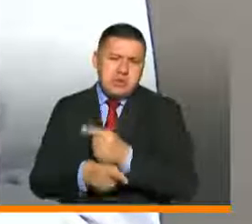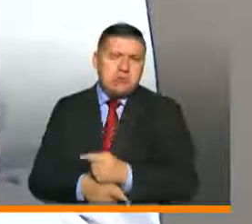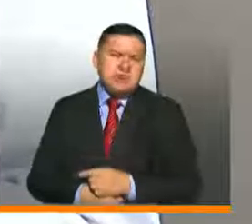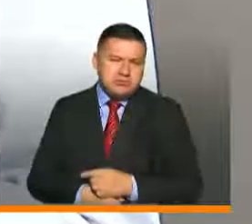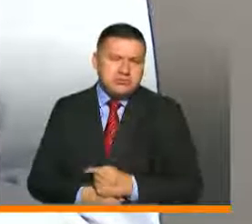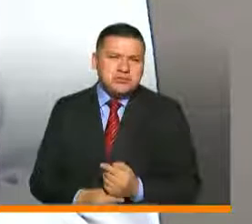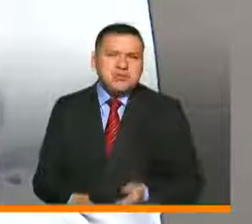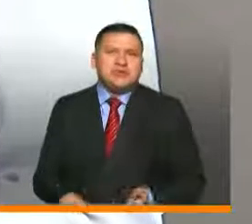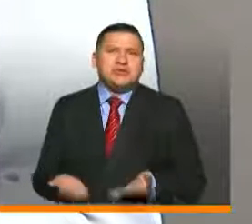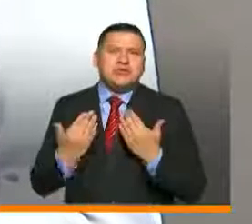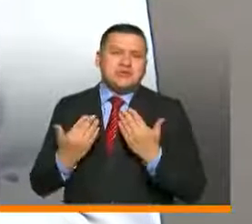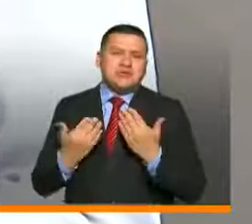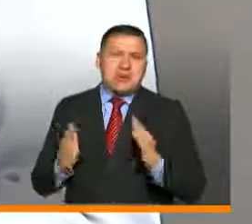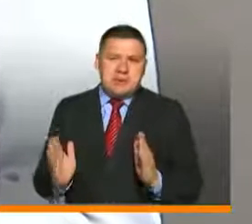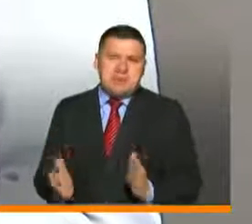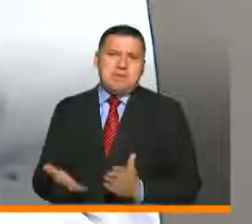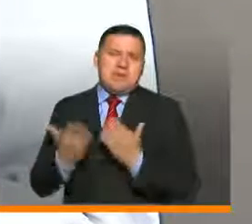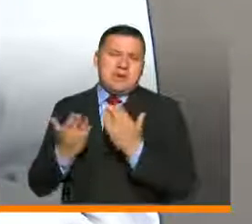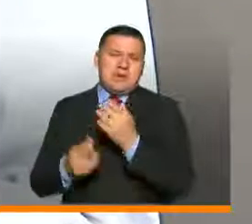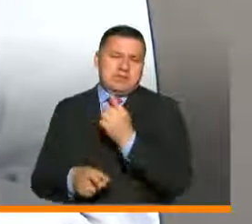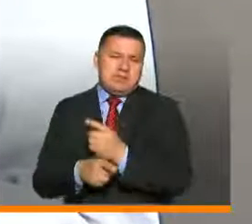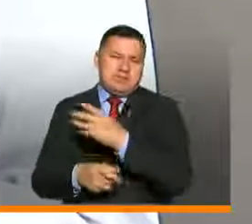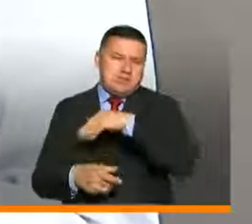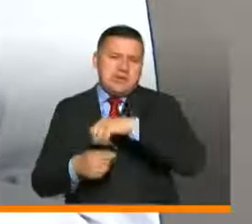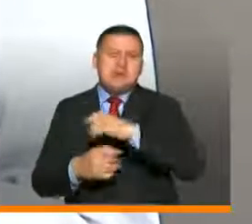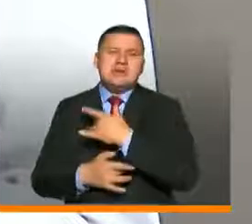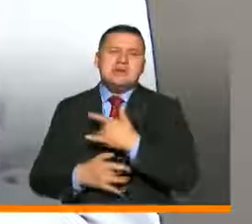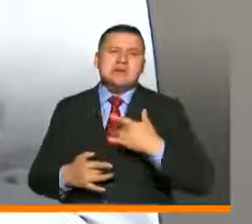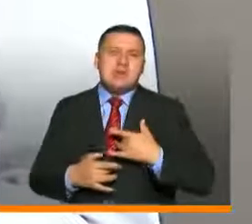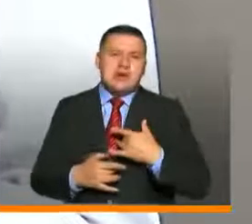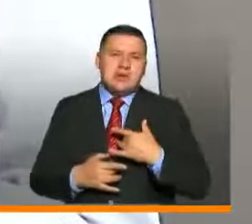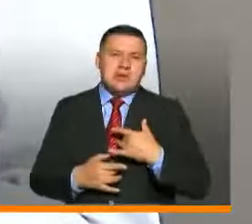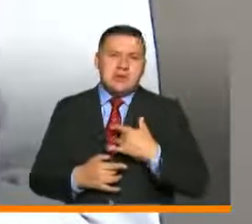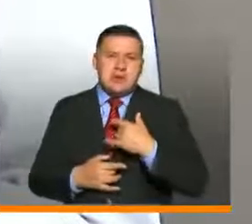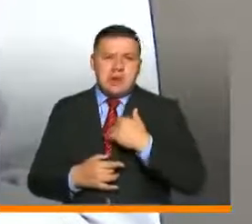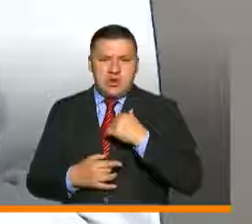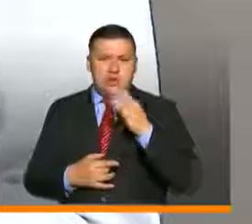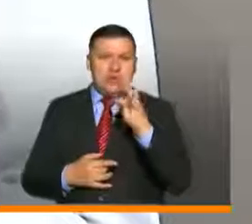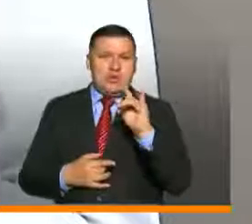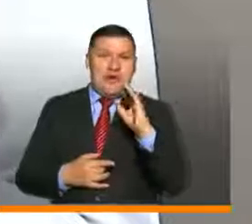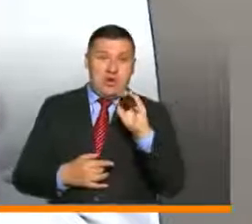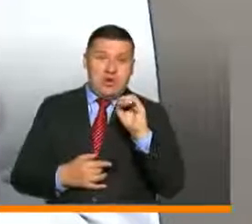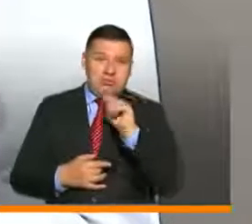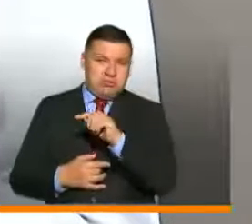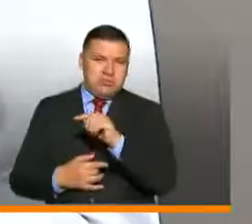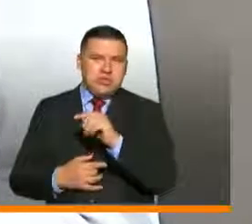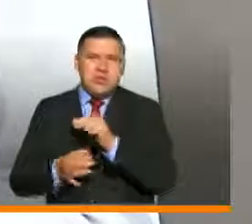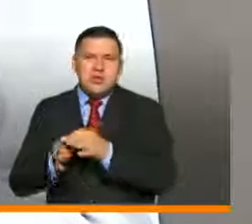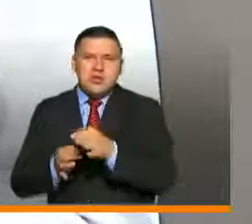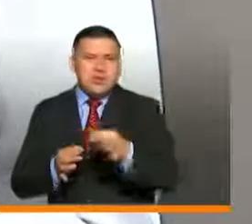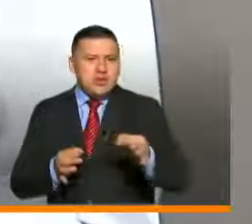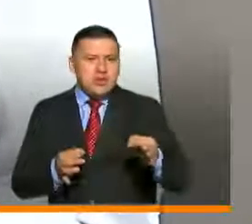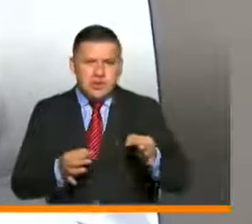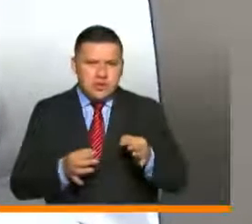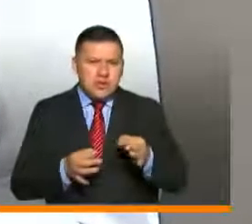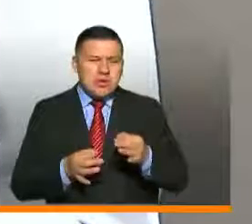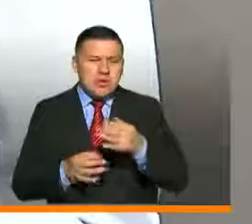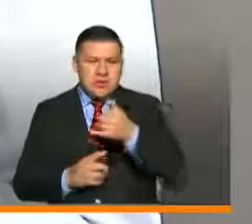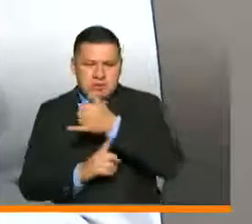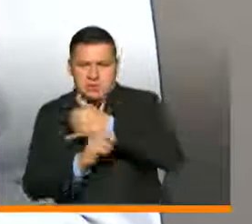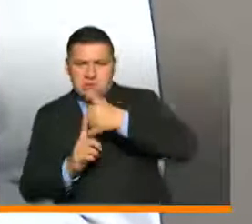que ha permitido mejorar sustancialmente la salud no sólo de los tumaqueños sino de todos los municipios de la costa del pacífico